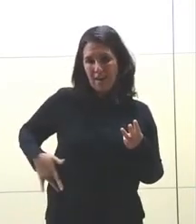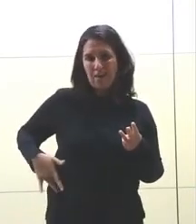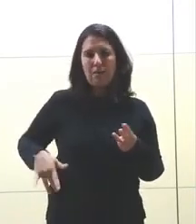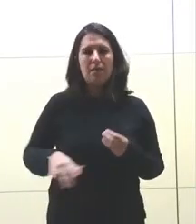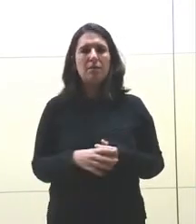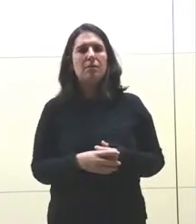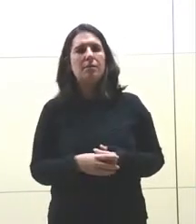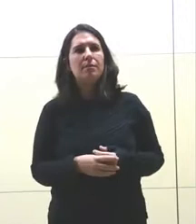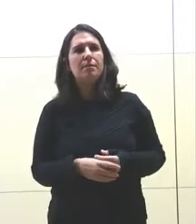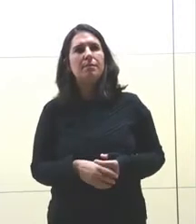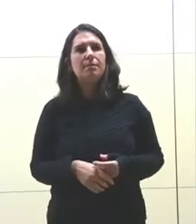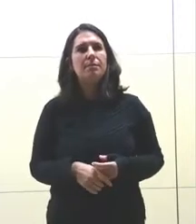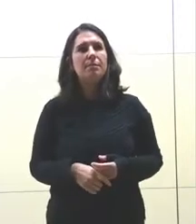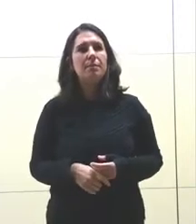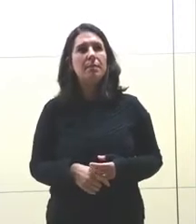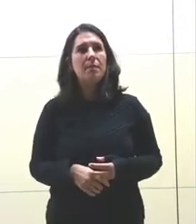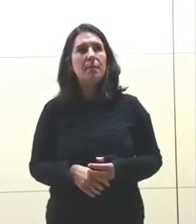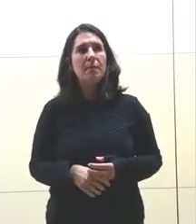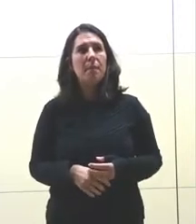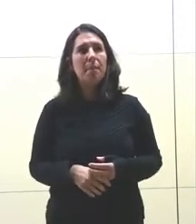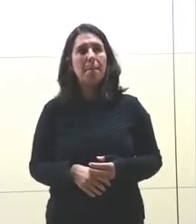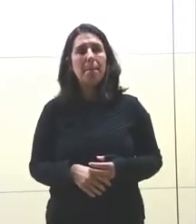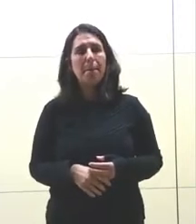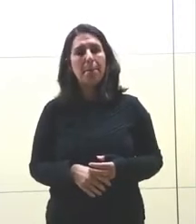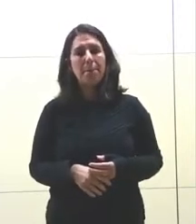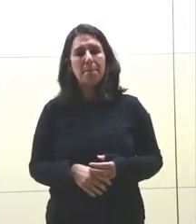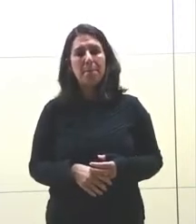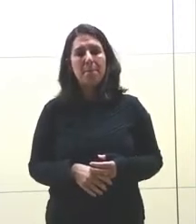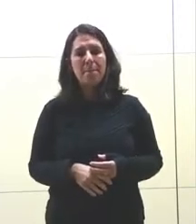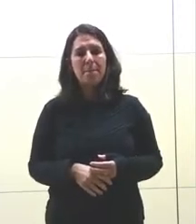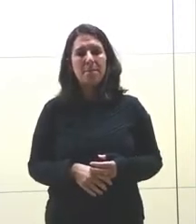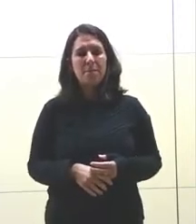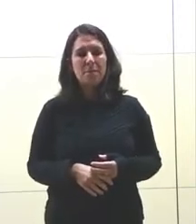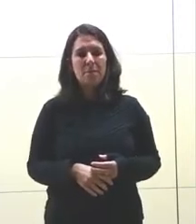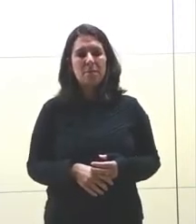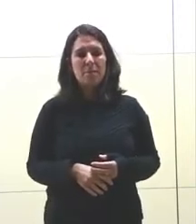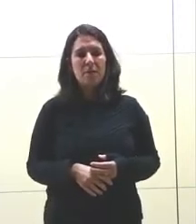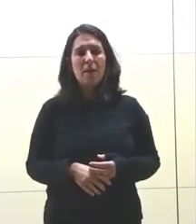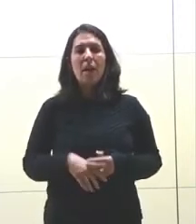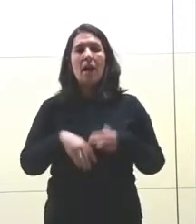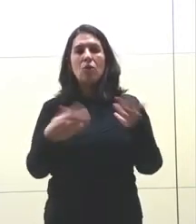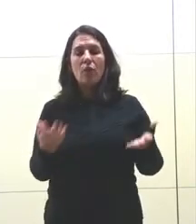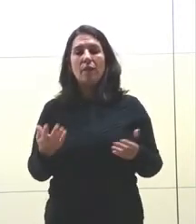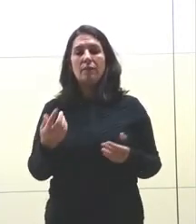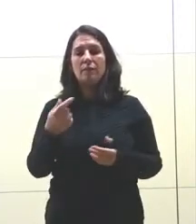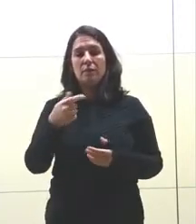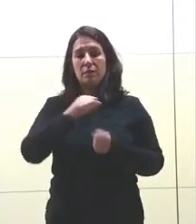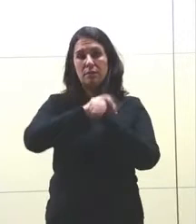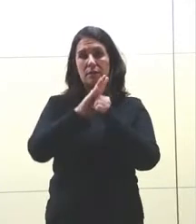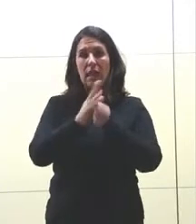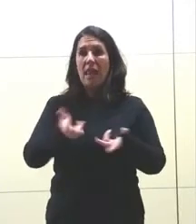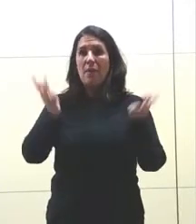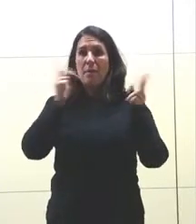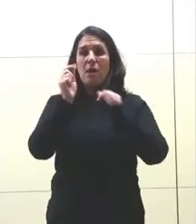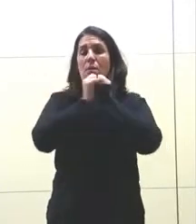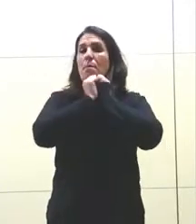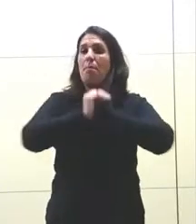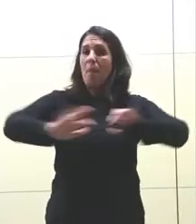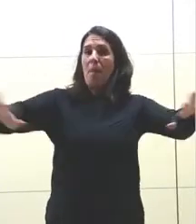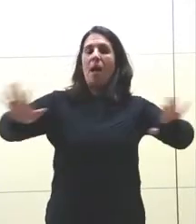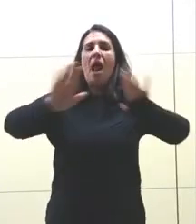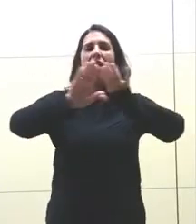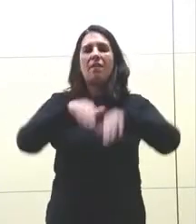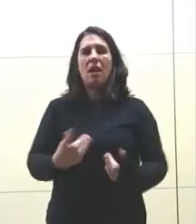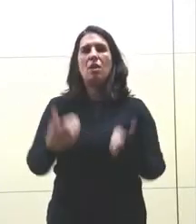Y permitir que se difunda libremente el virus, pues supone una sobrecarga al sistema